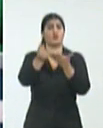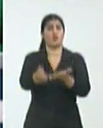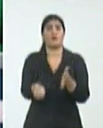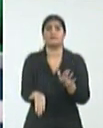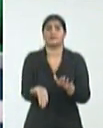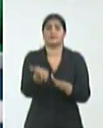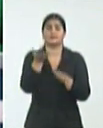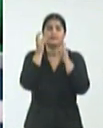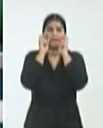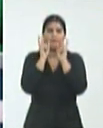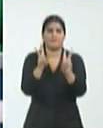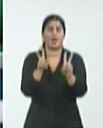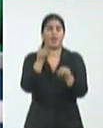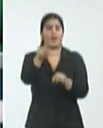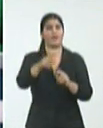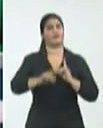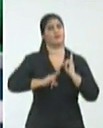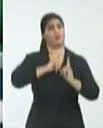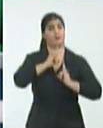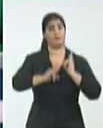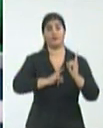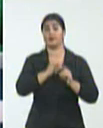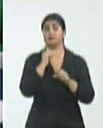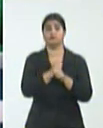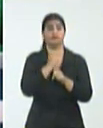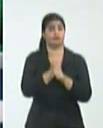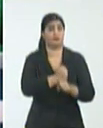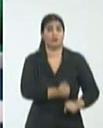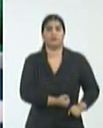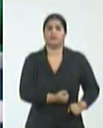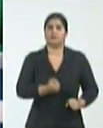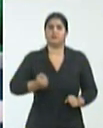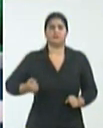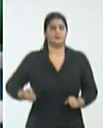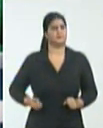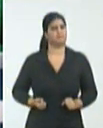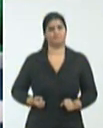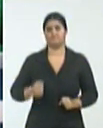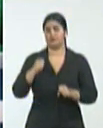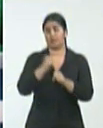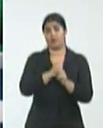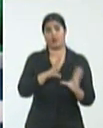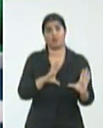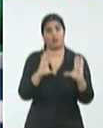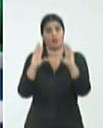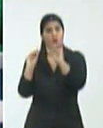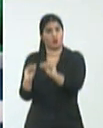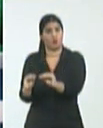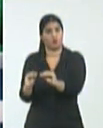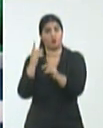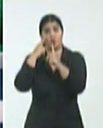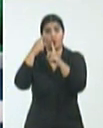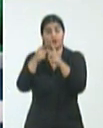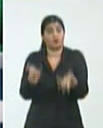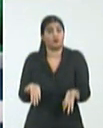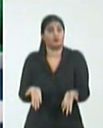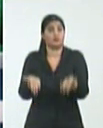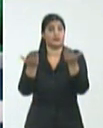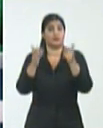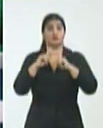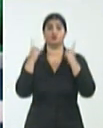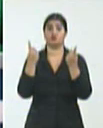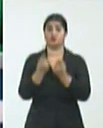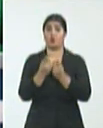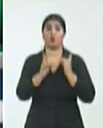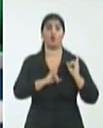neonatólogos, se baten hablando en español, en buen cubano, se logran salvar, pero que siempre,